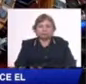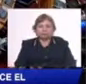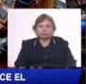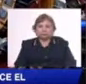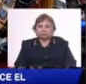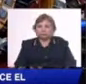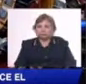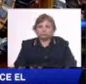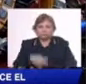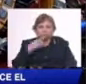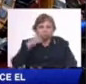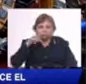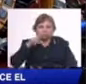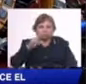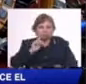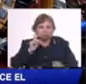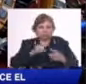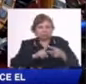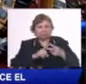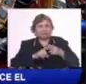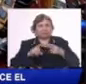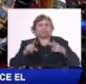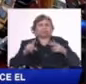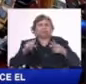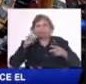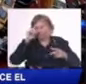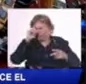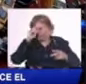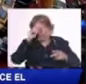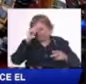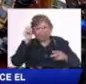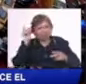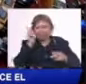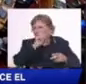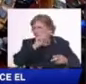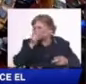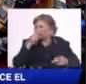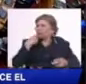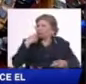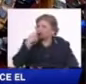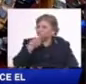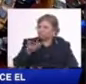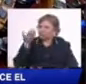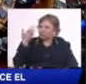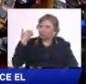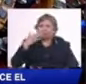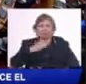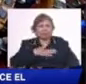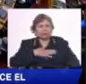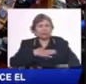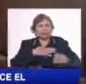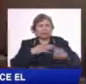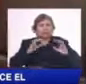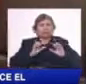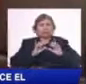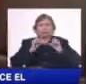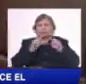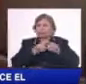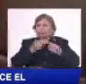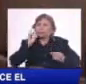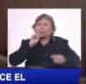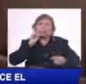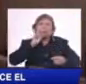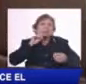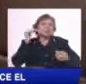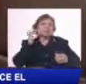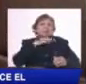Esta no es una salida a la crisis, y lo dijimos hace algún tiempo atrás mi bancada. Le estamos engañando